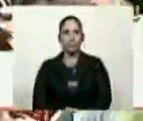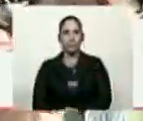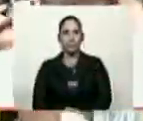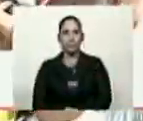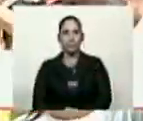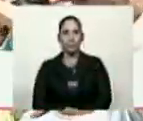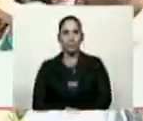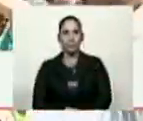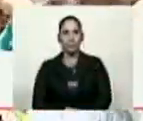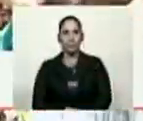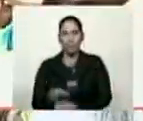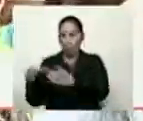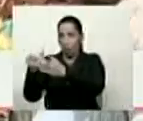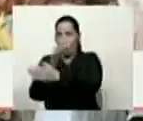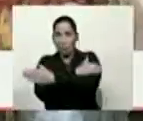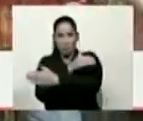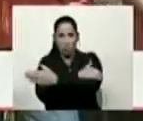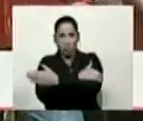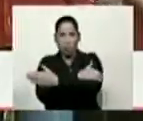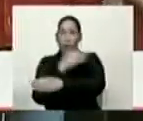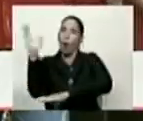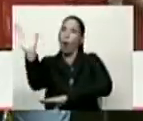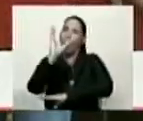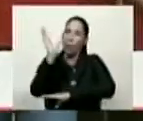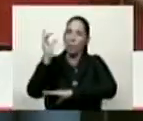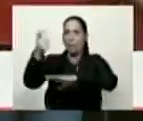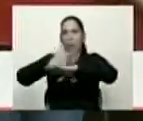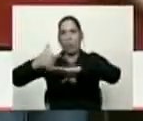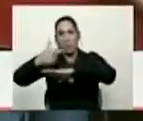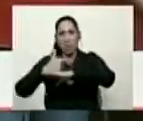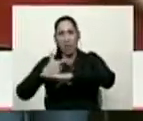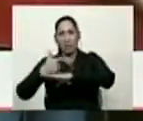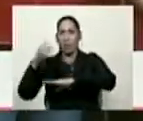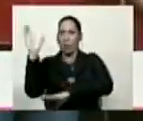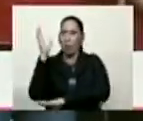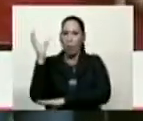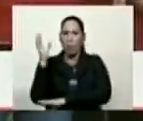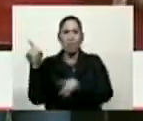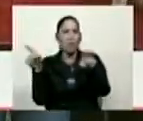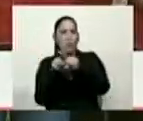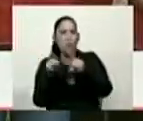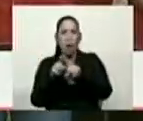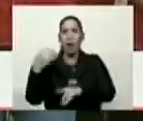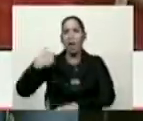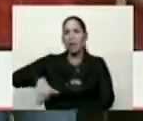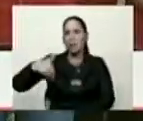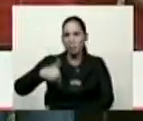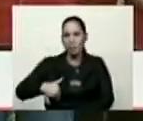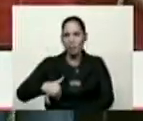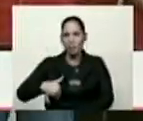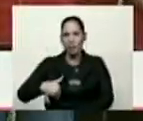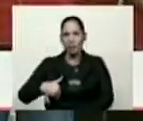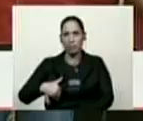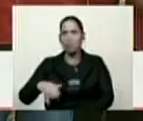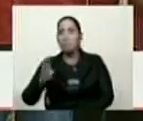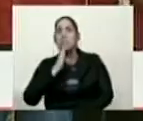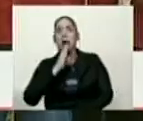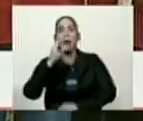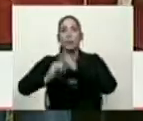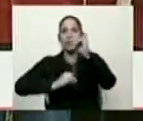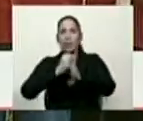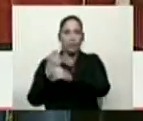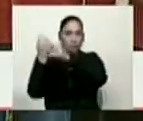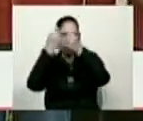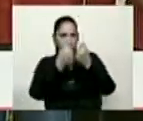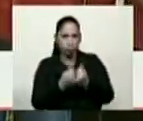La oligarquía colombiana gobierna ese país, como gobiernan Argentina, el Fondo Monetario Internacional,